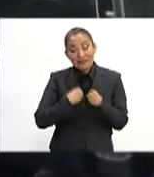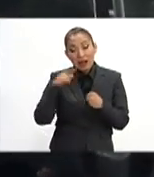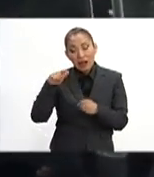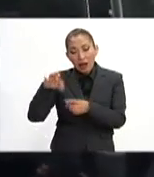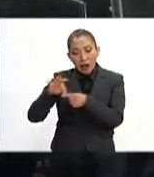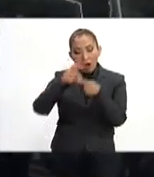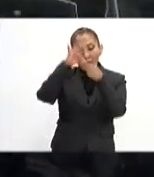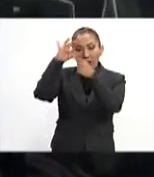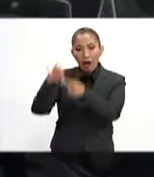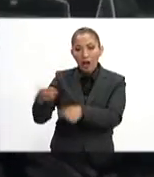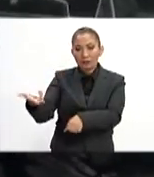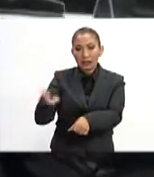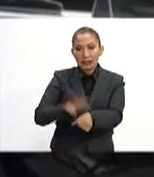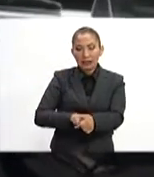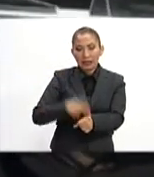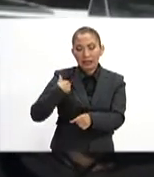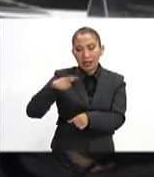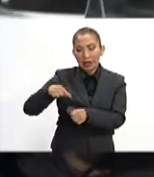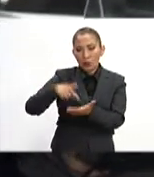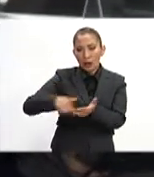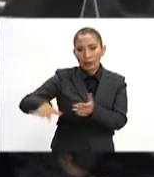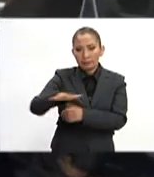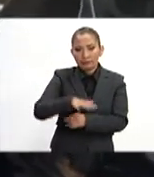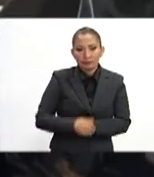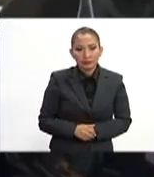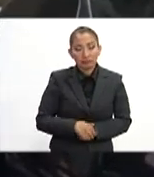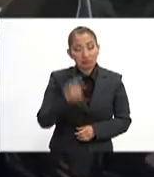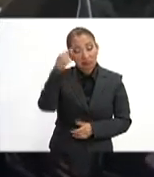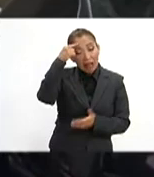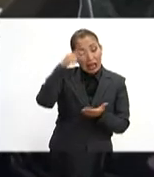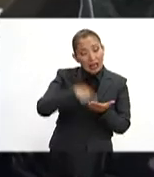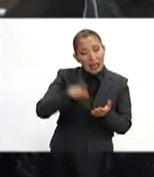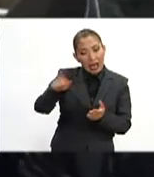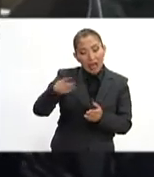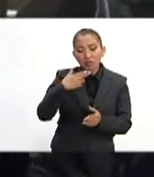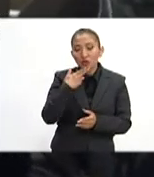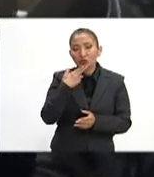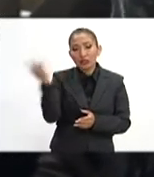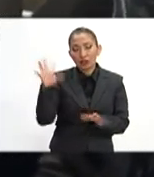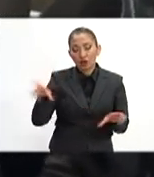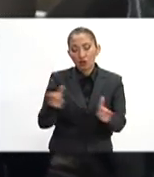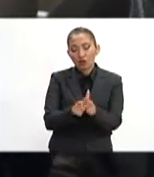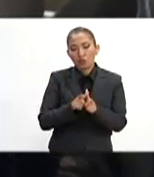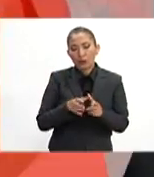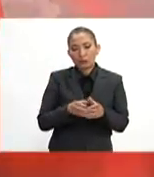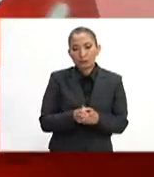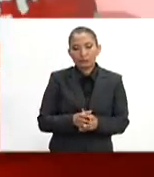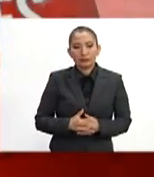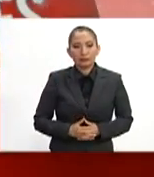fue trasladada a un hospital de la zona. Se presume que fue un suicidio colectivo.